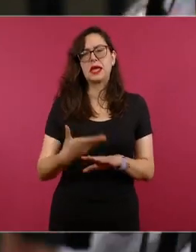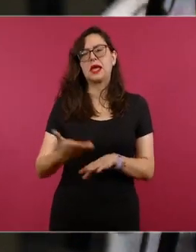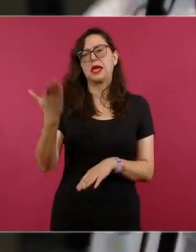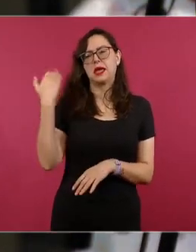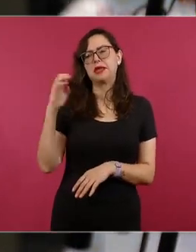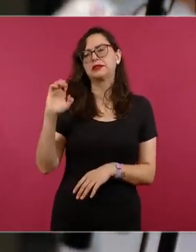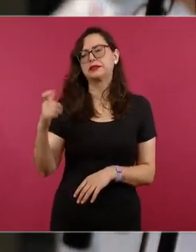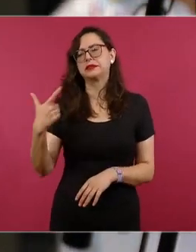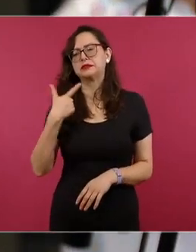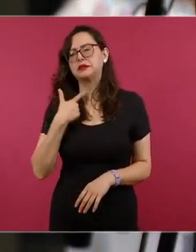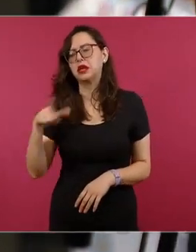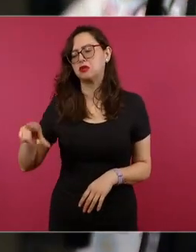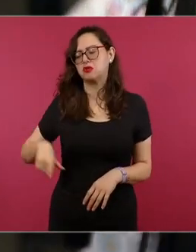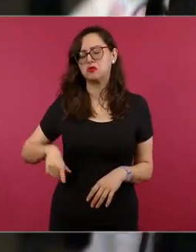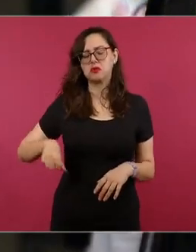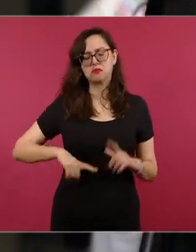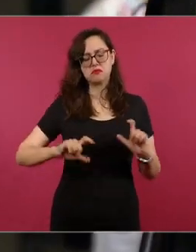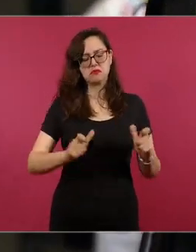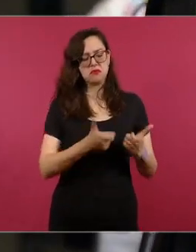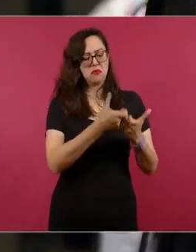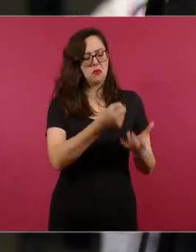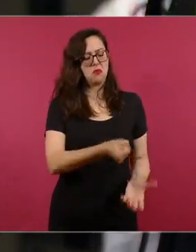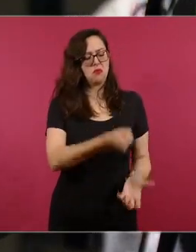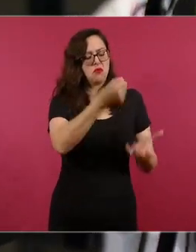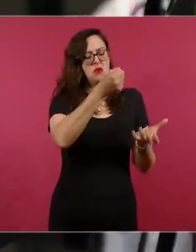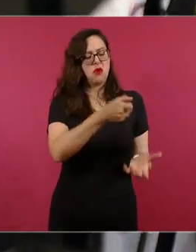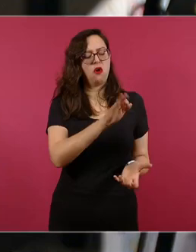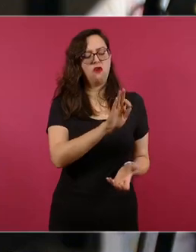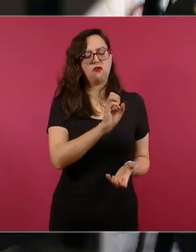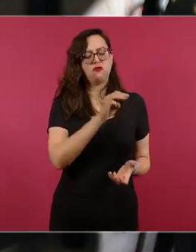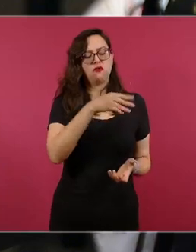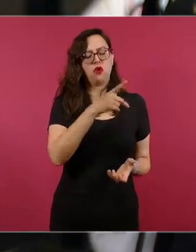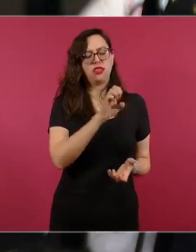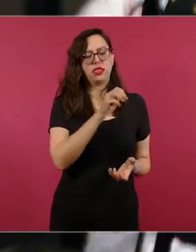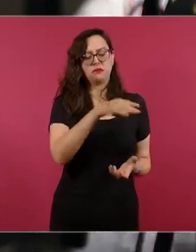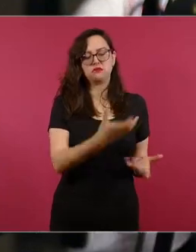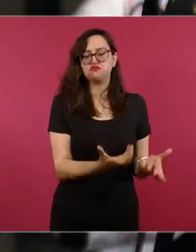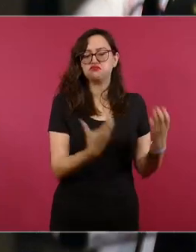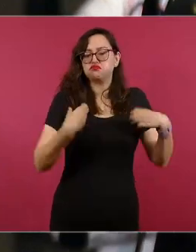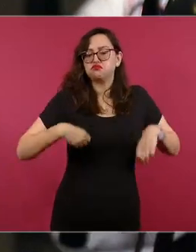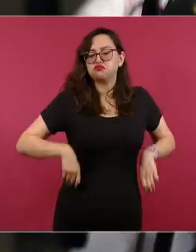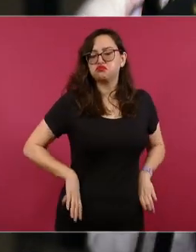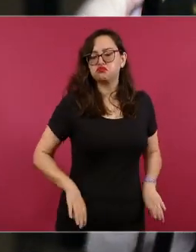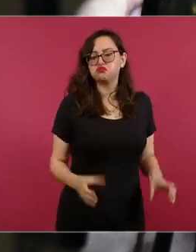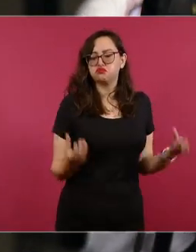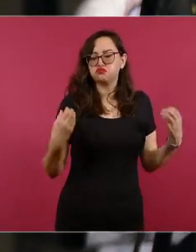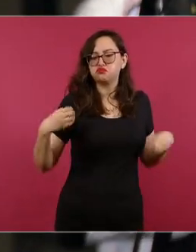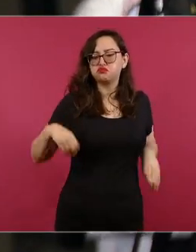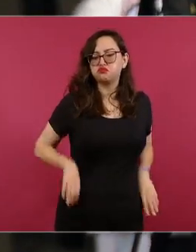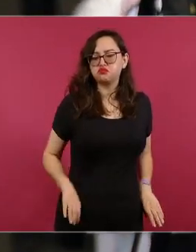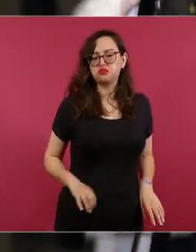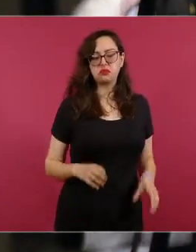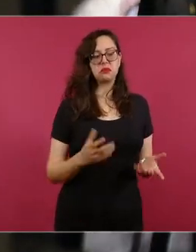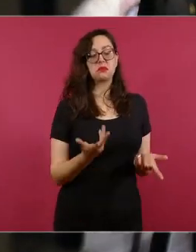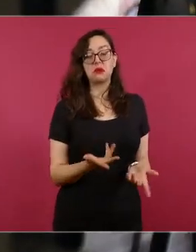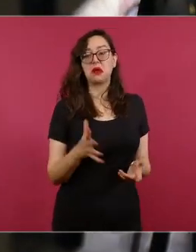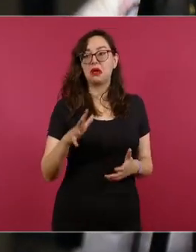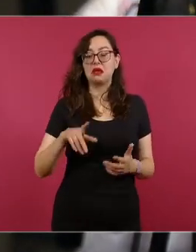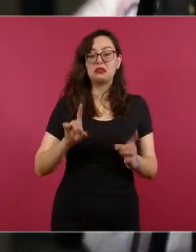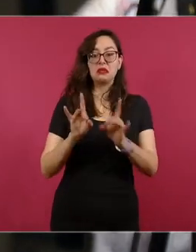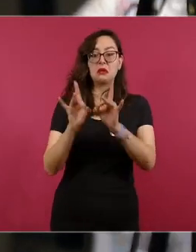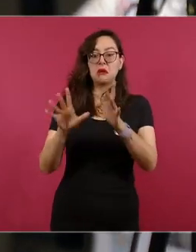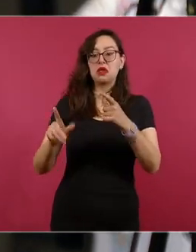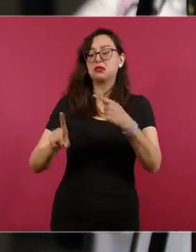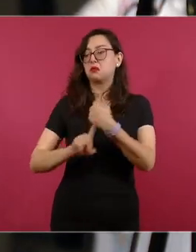catástrofes y los directores o la gente encargada del Fondem no se lo llevaba y no cumplía. En este